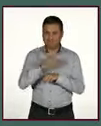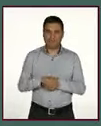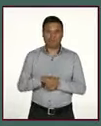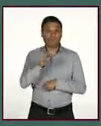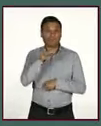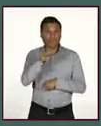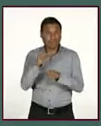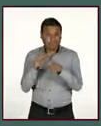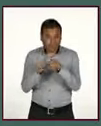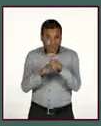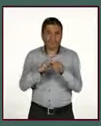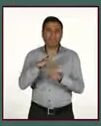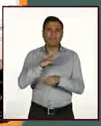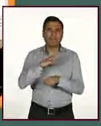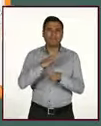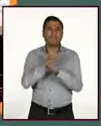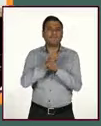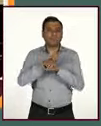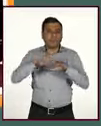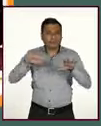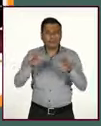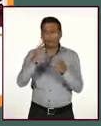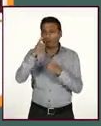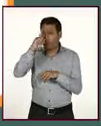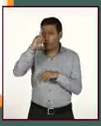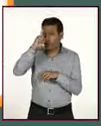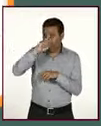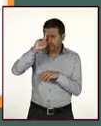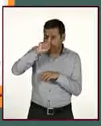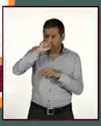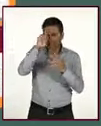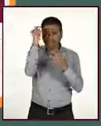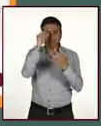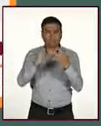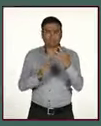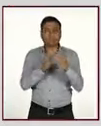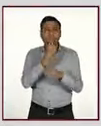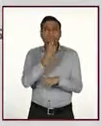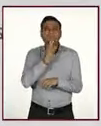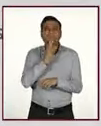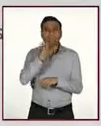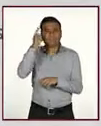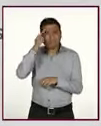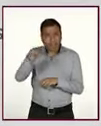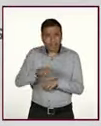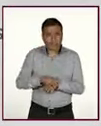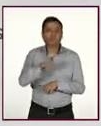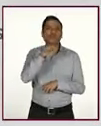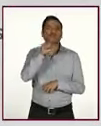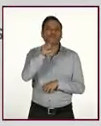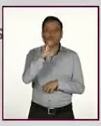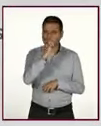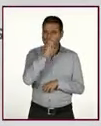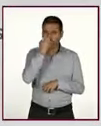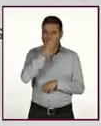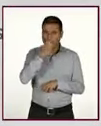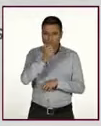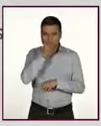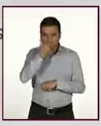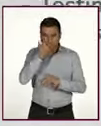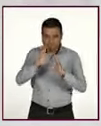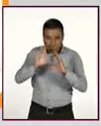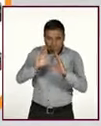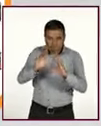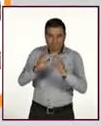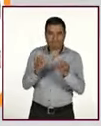al día con datos y consejos útiles para continuar aplicando la estrategia en sus aulas. Para formar